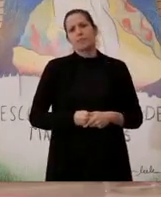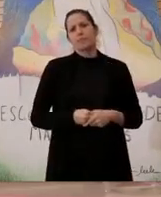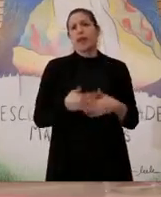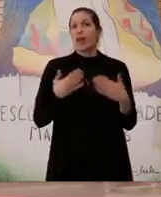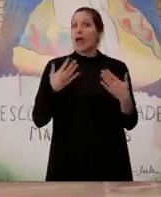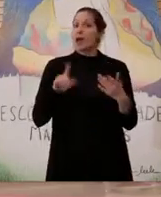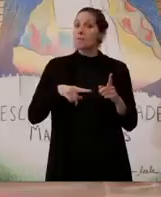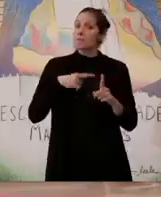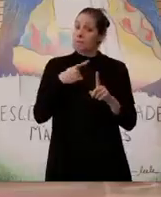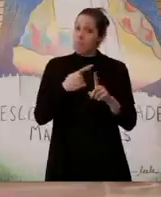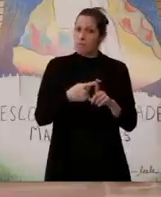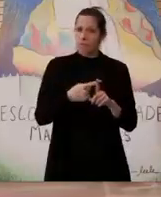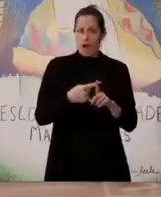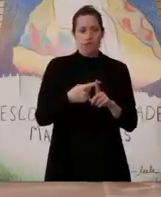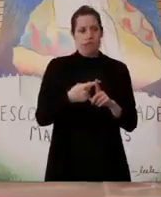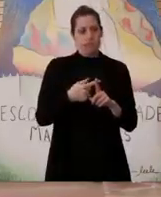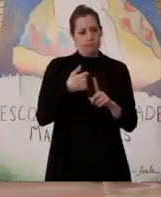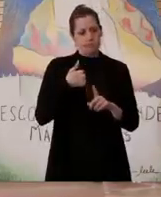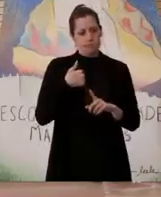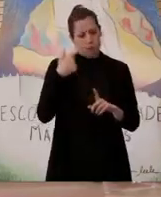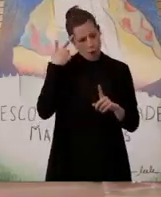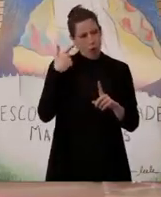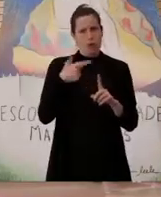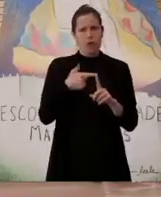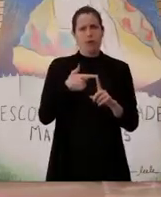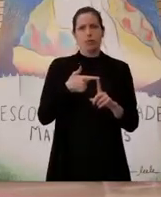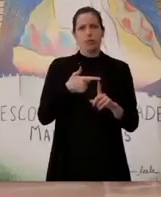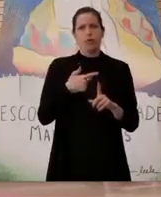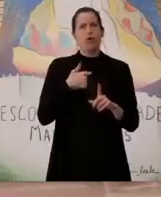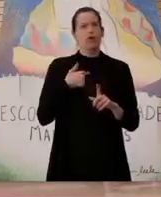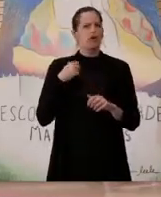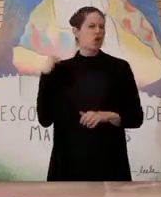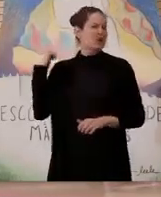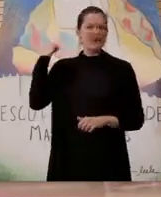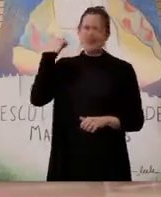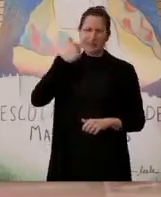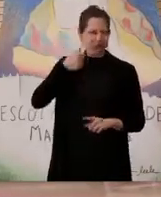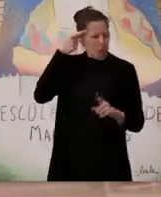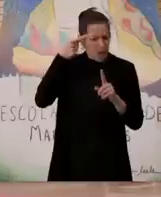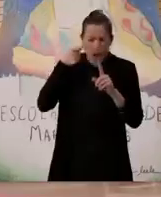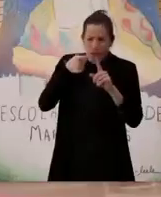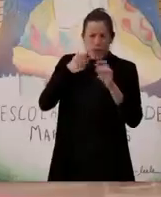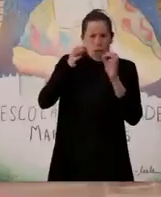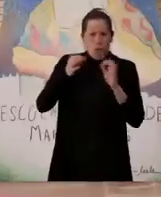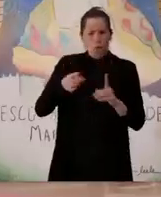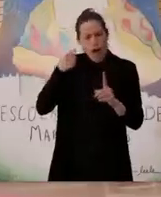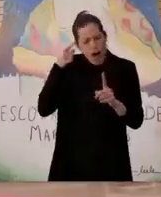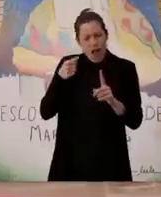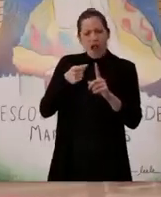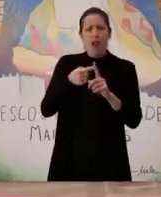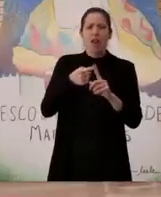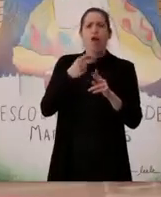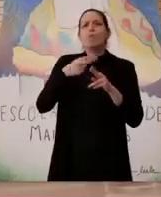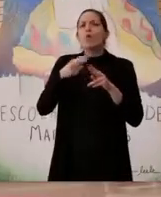titis por objetivo y aún en este caso digo eusemprotiven que las políticas de igualdad de teñiñen que ser transversales